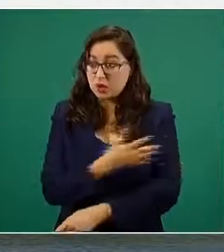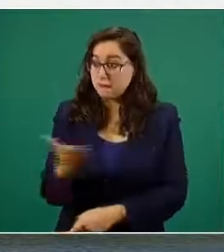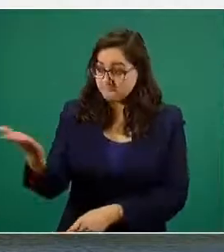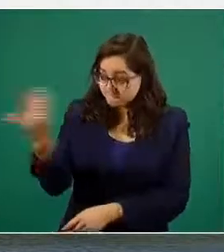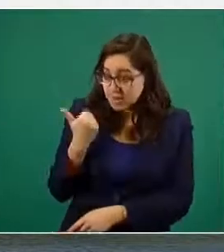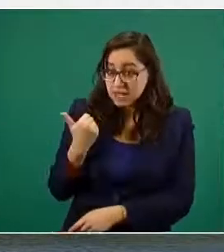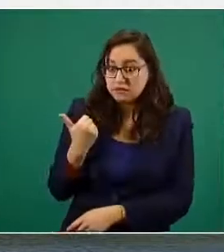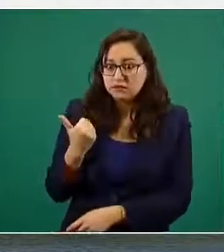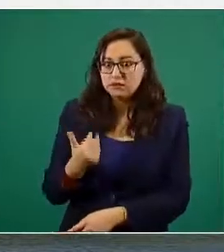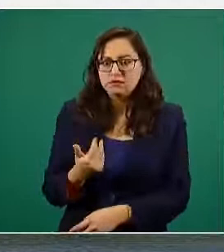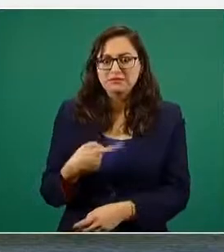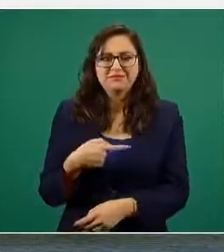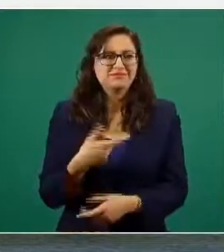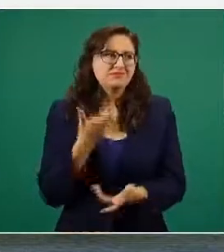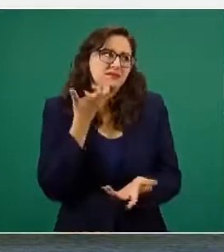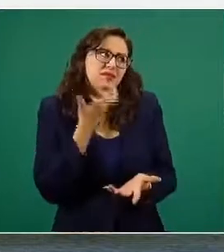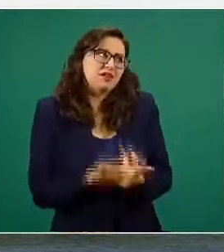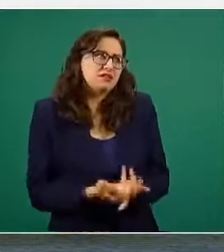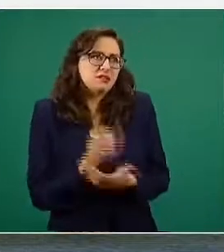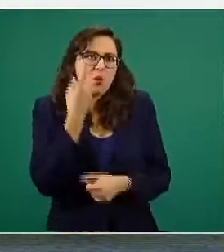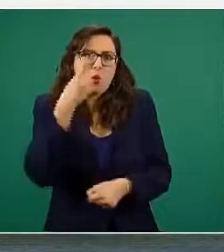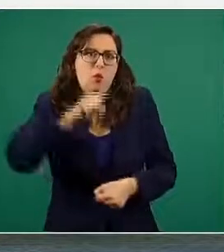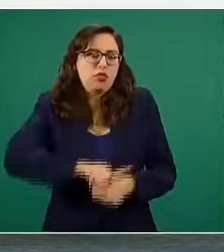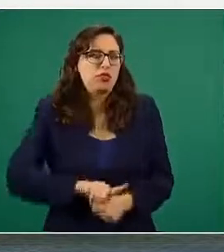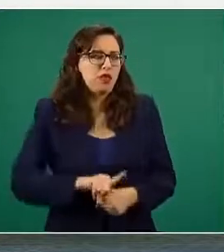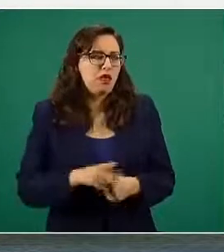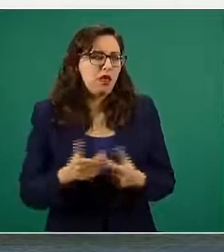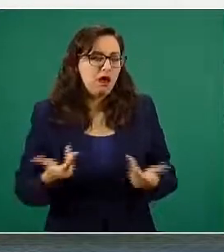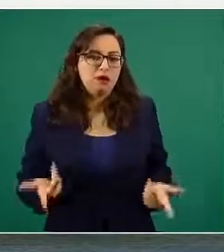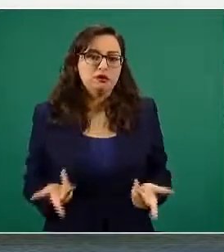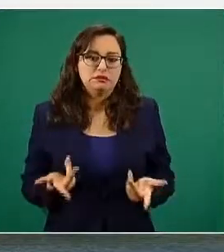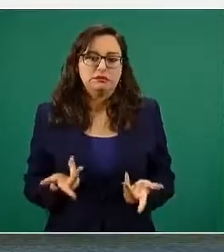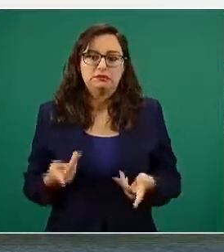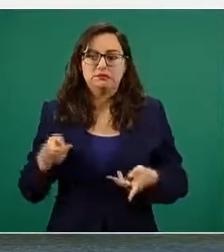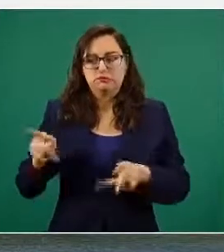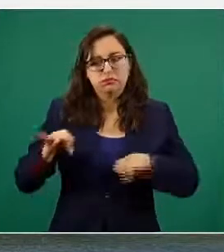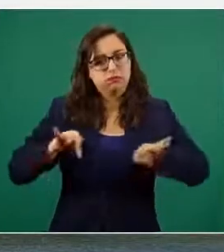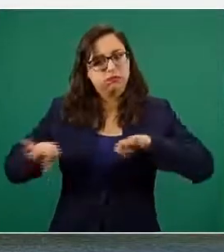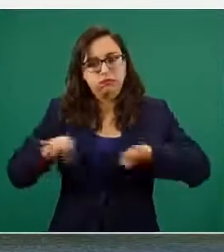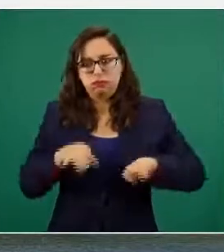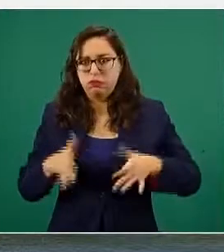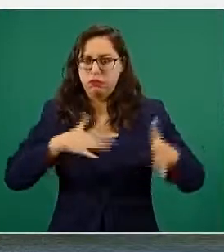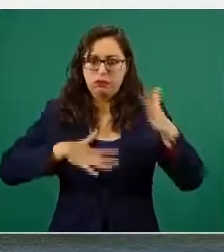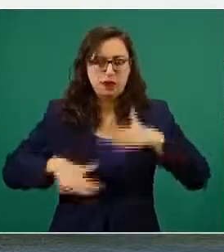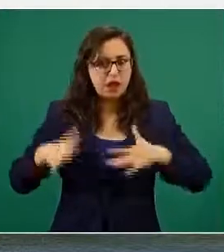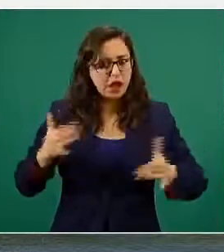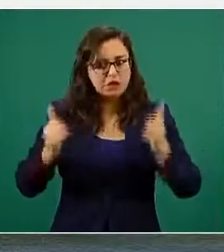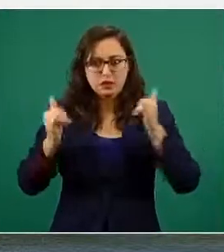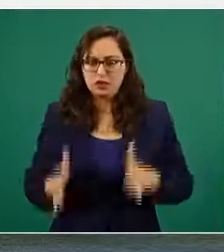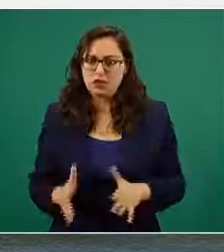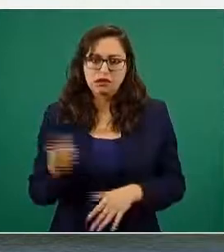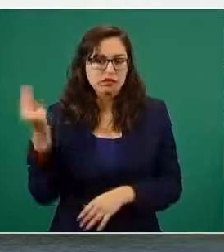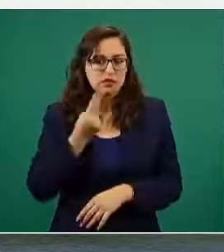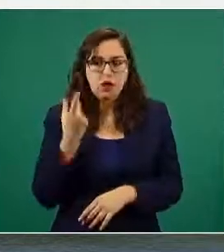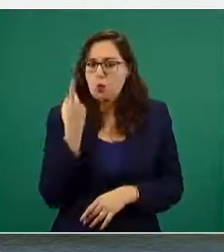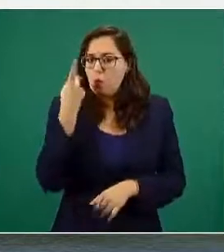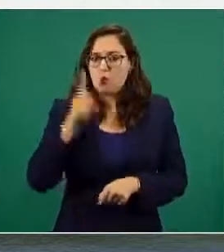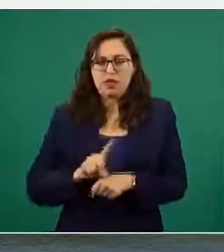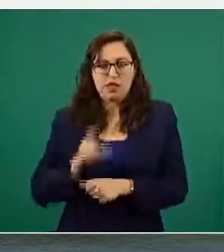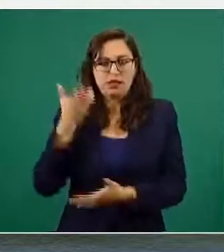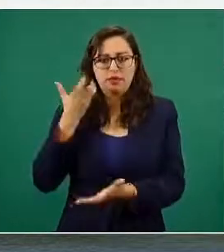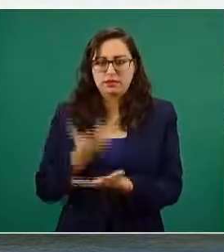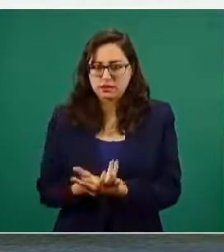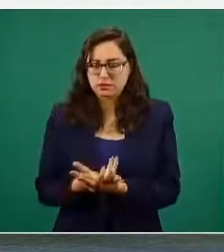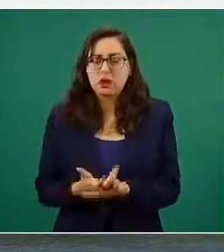el personal que ha estado arduamente trabajando y el propio personal pidió tener ese receso. Cuando hicimos las listas